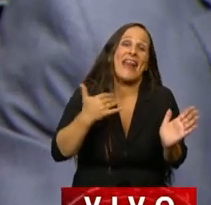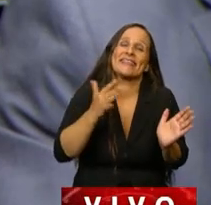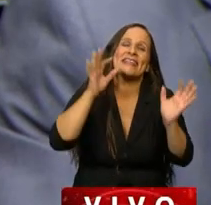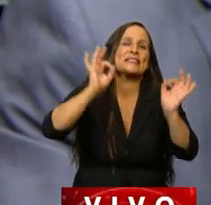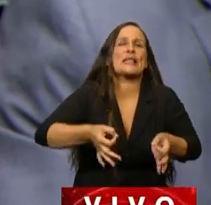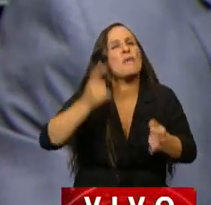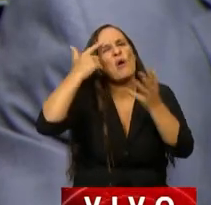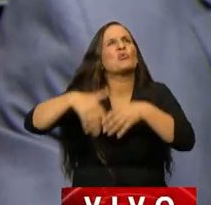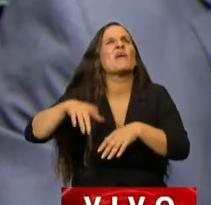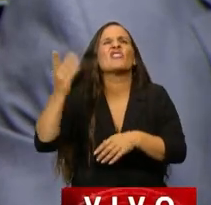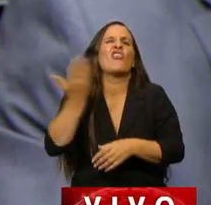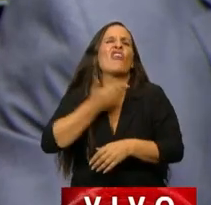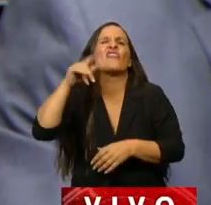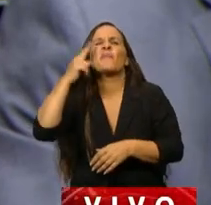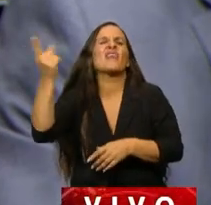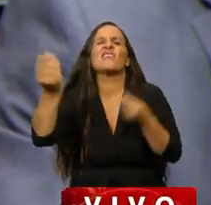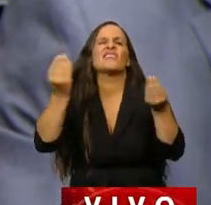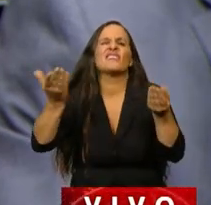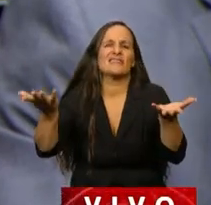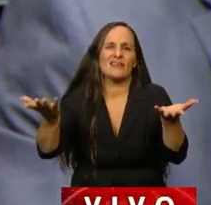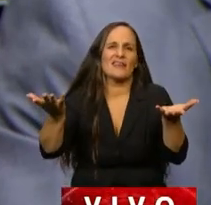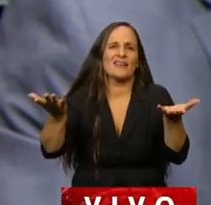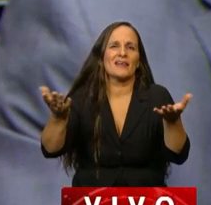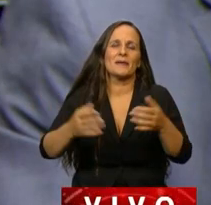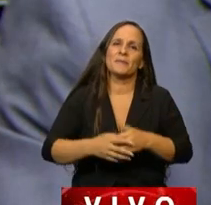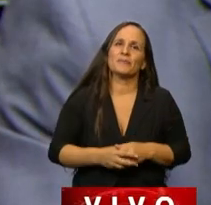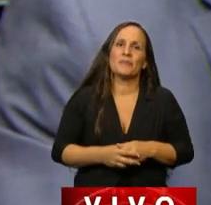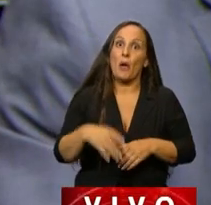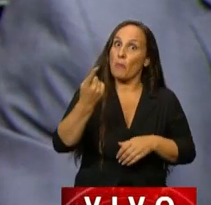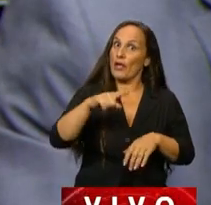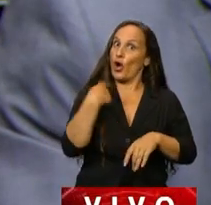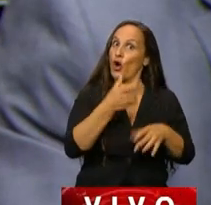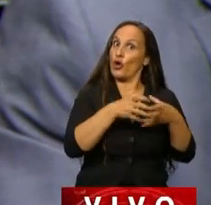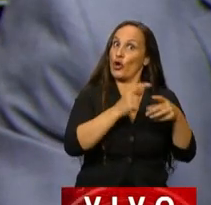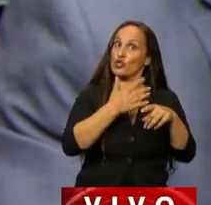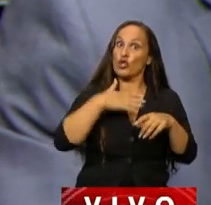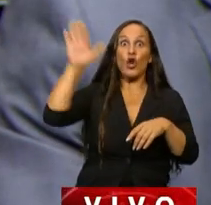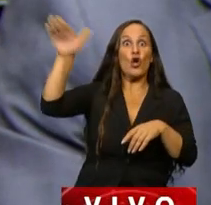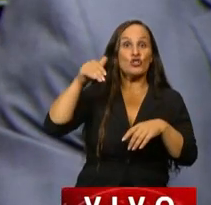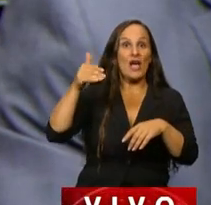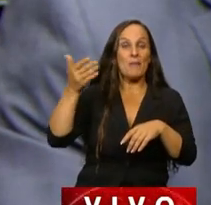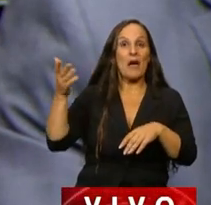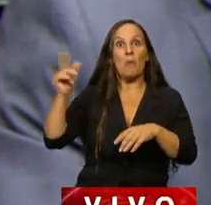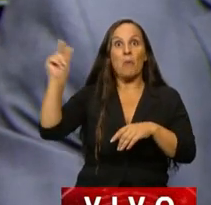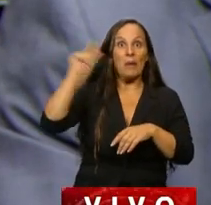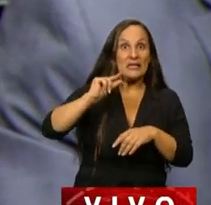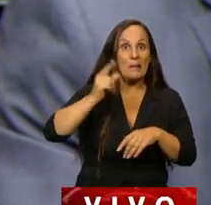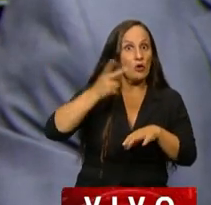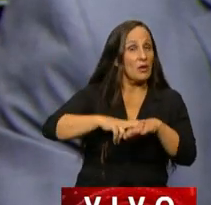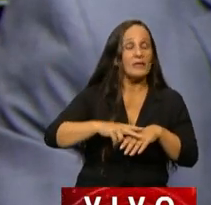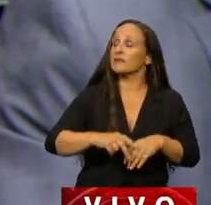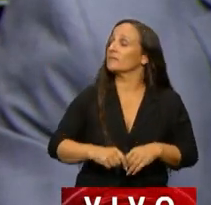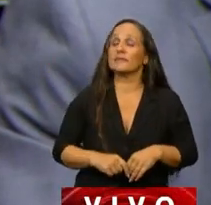lamentablemente. Pero nosotros no los volvimos a traer, pero sí seremos otra vez